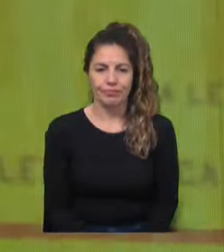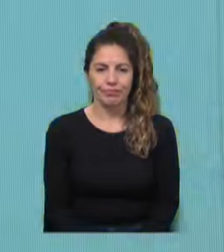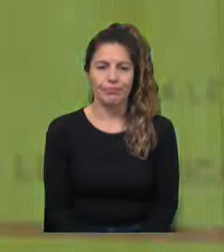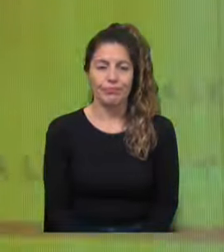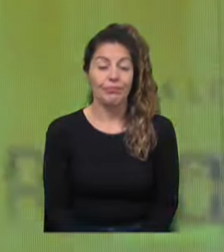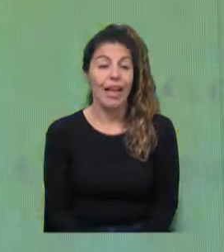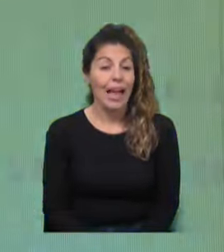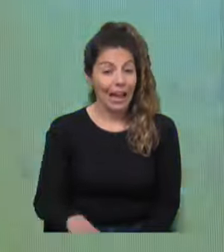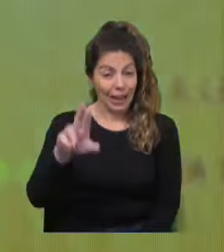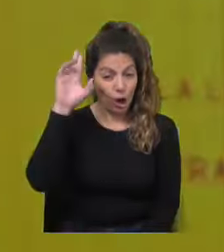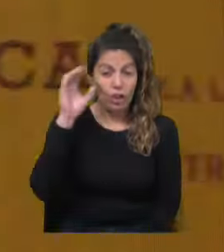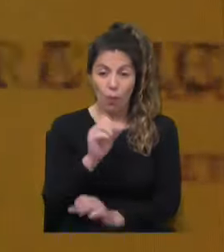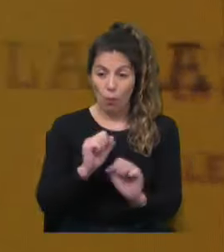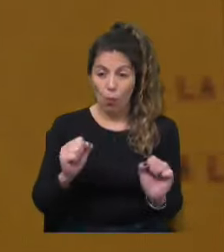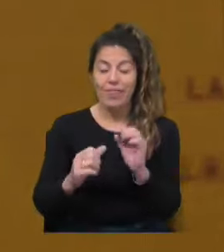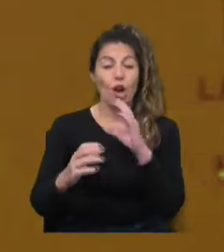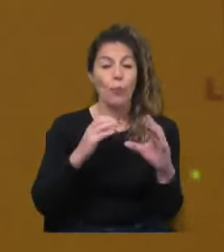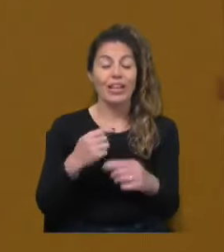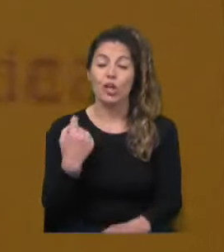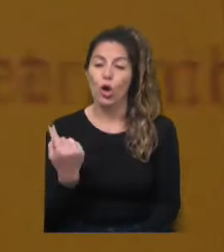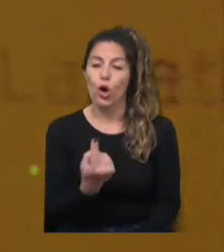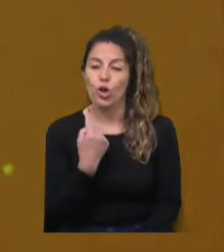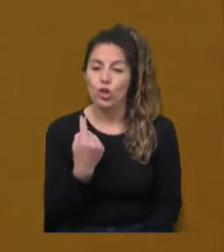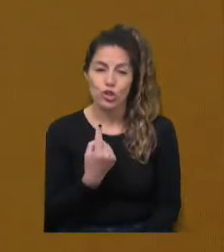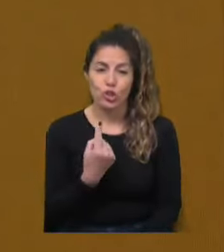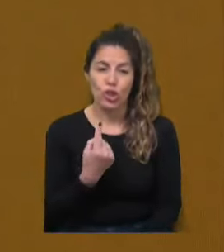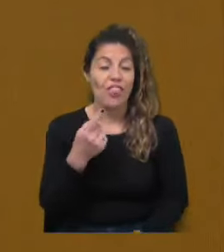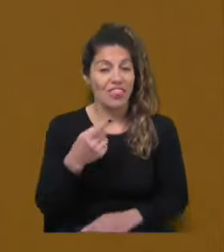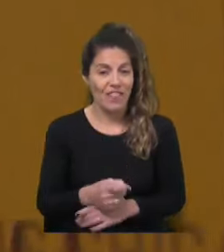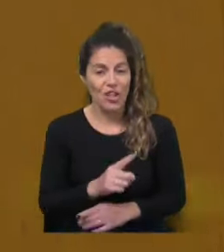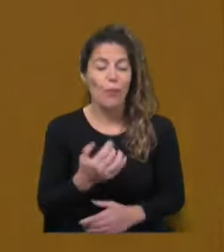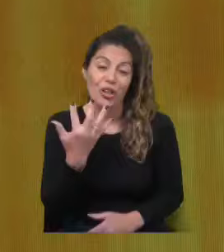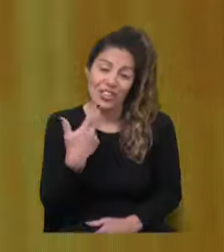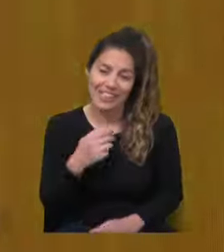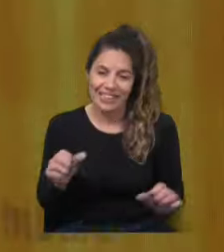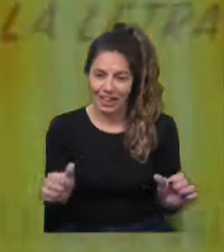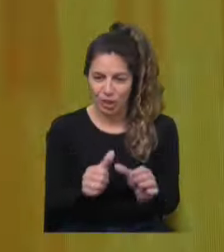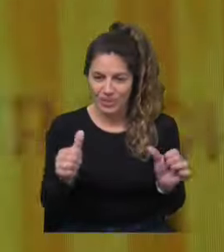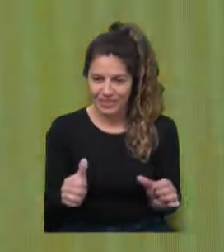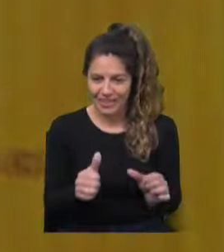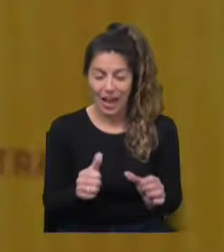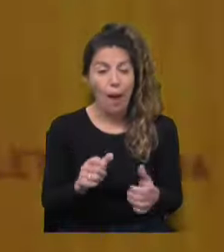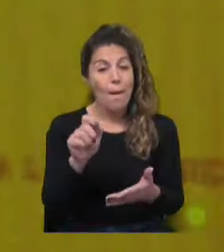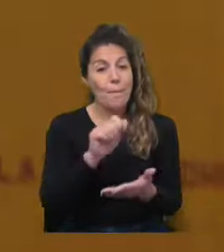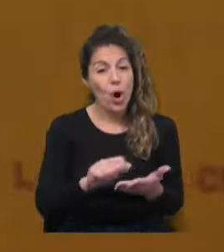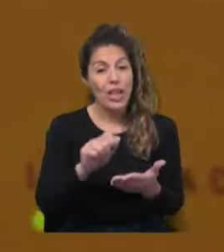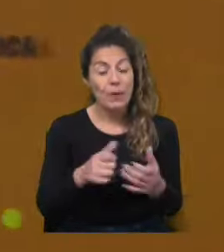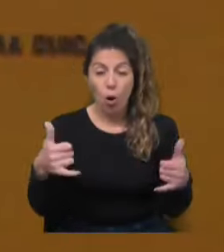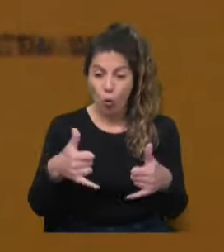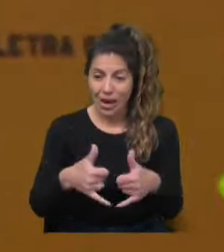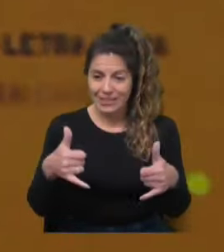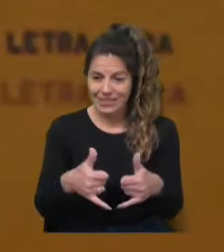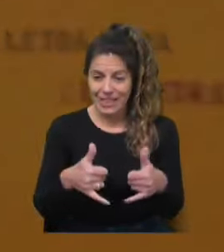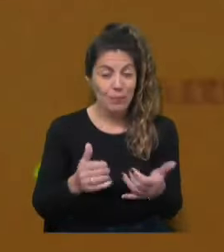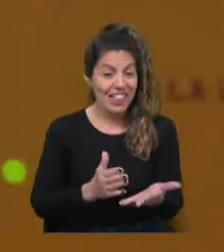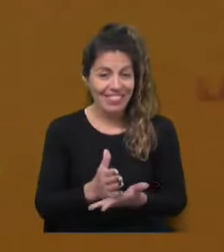Les recordamos que pueden comunicarse con nosotros, no voy a decir deben, pero nos encantaría que así lo hicieran, por escrito a través del WhatsApp nuestro de